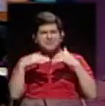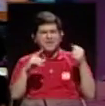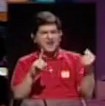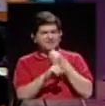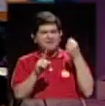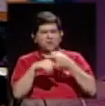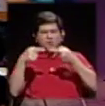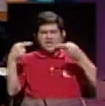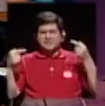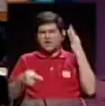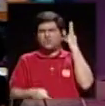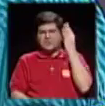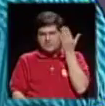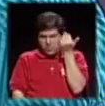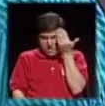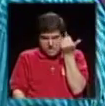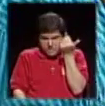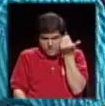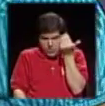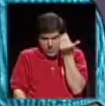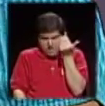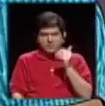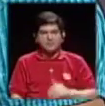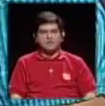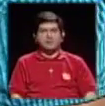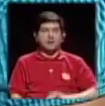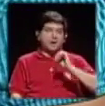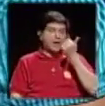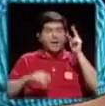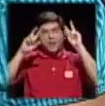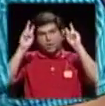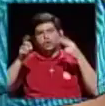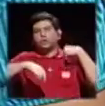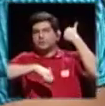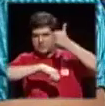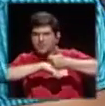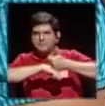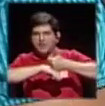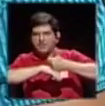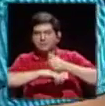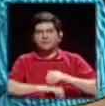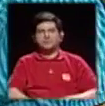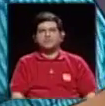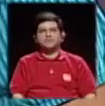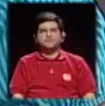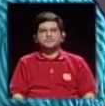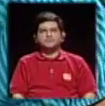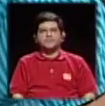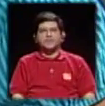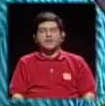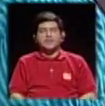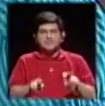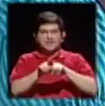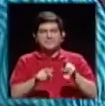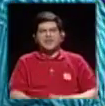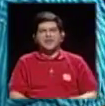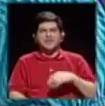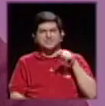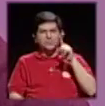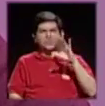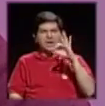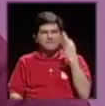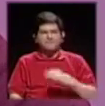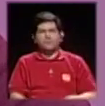violencia contra las mujeres, ¿verdad? Y el otro tema que está planteando es el genocidio. Prácticamente